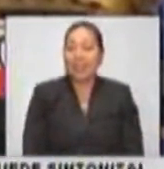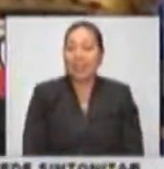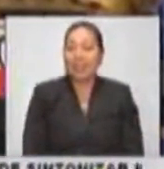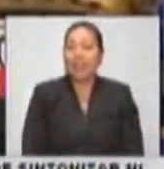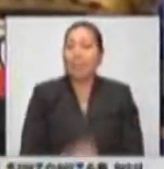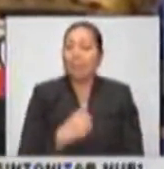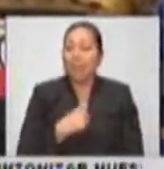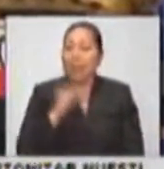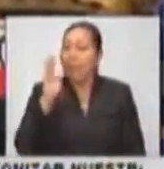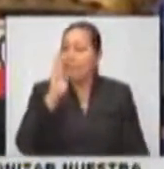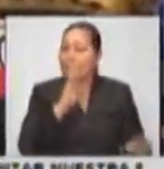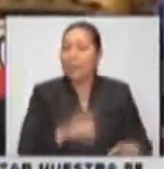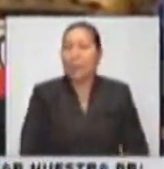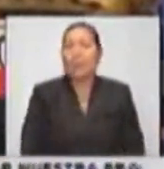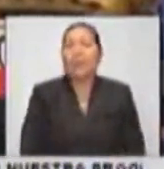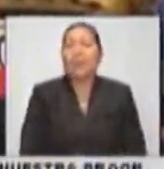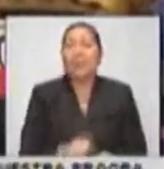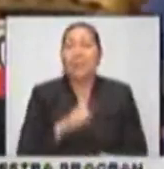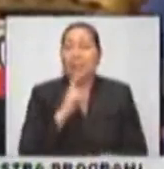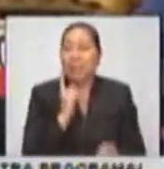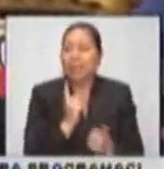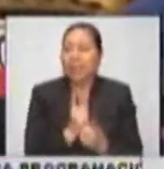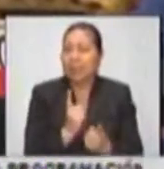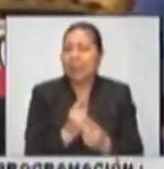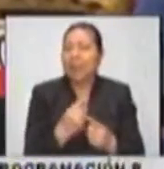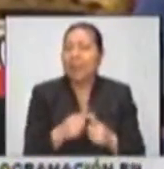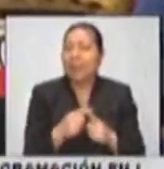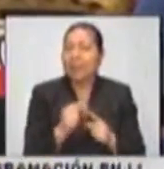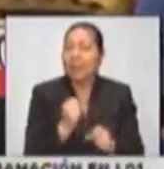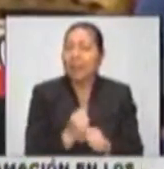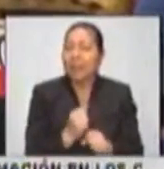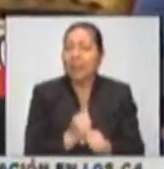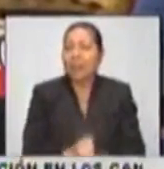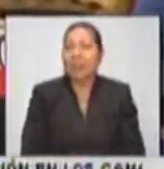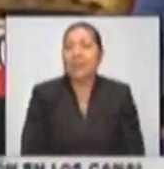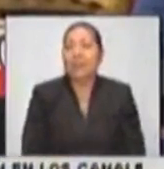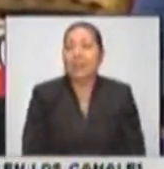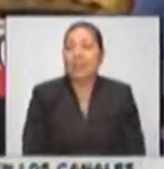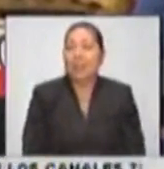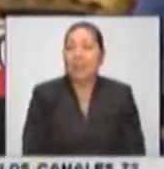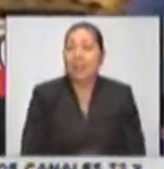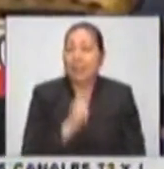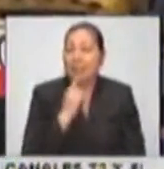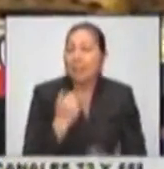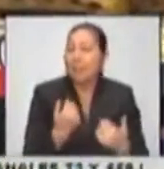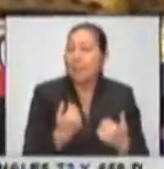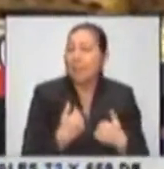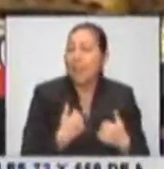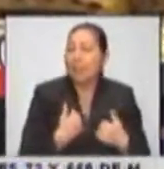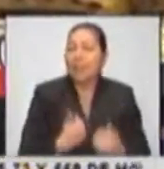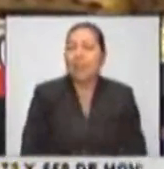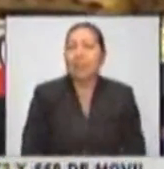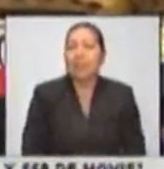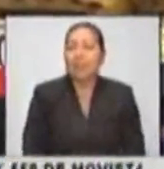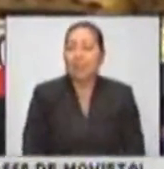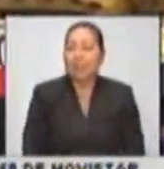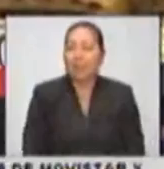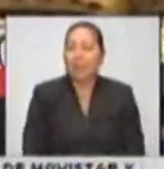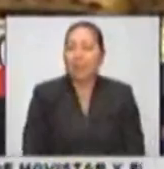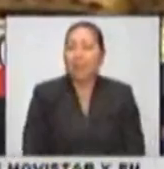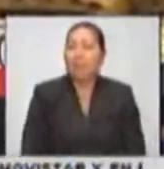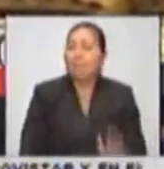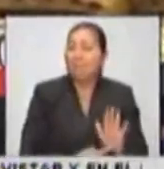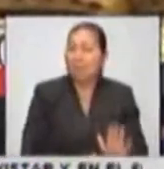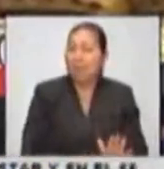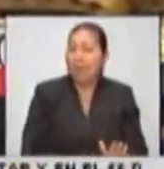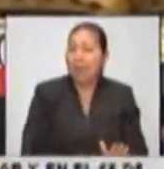me preocupa si estamos interviniendo en una serie de trabajos y estamos obteniendo... O sea, nos